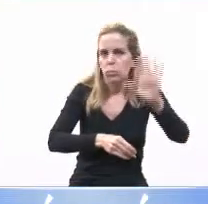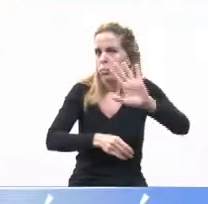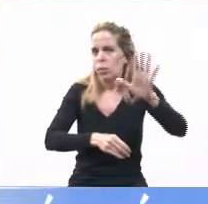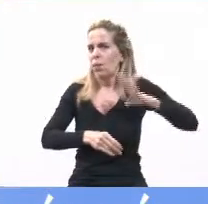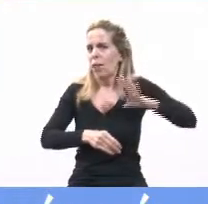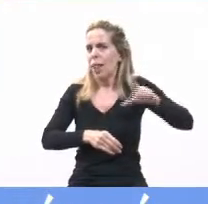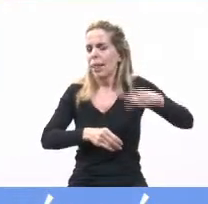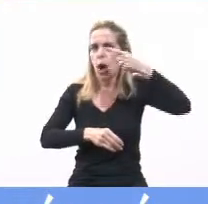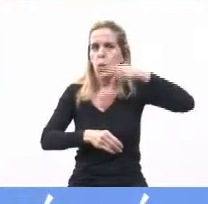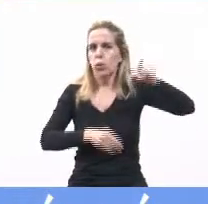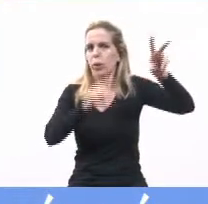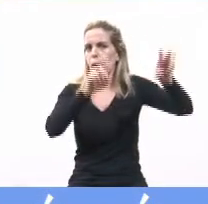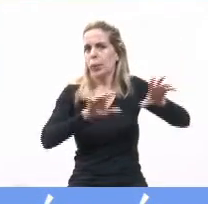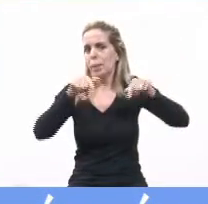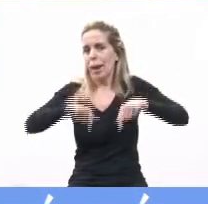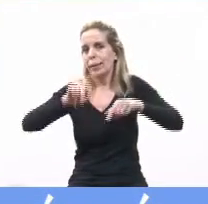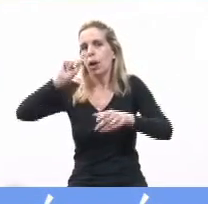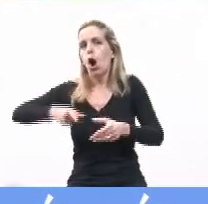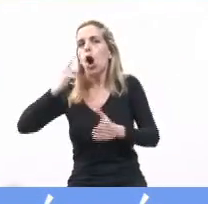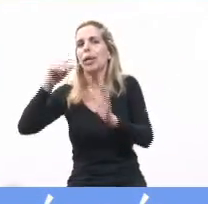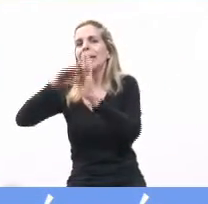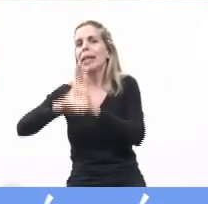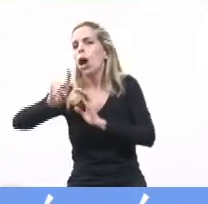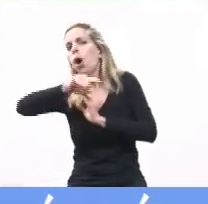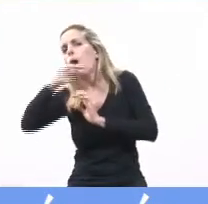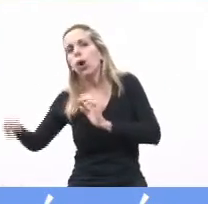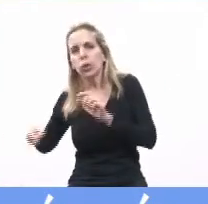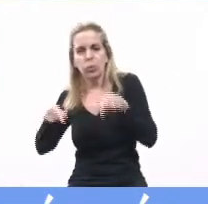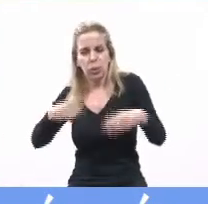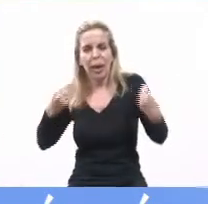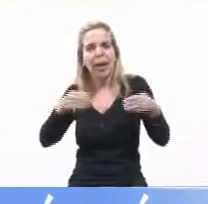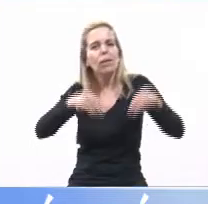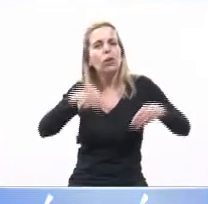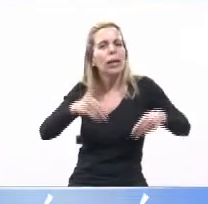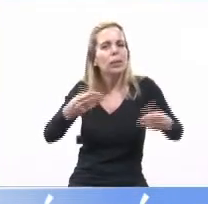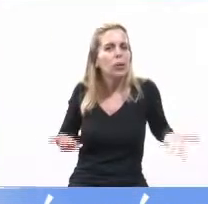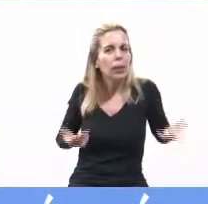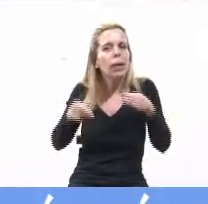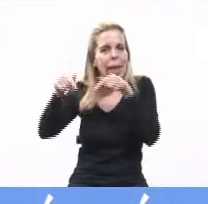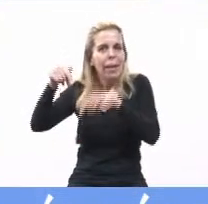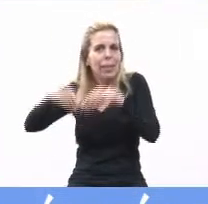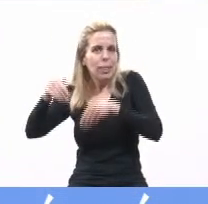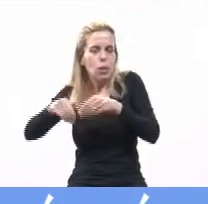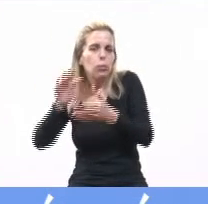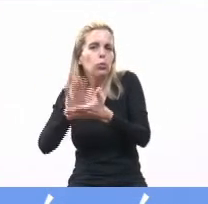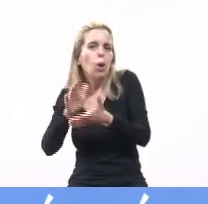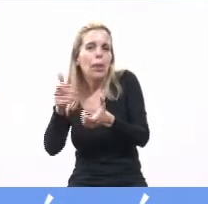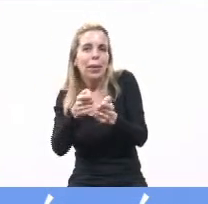no, es el último orden del día. Solo esta es una votación separada. Sí, esto es lo de telefonía